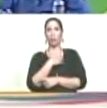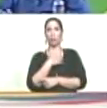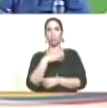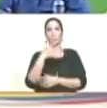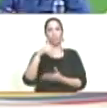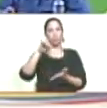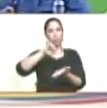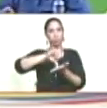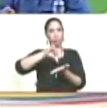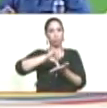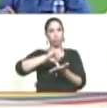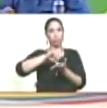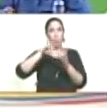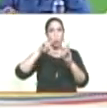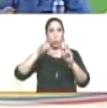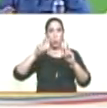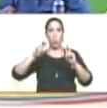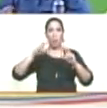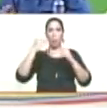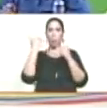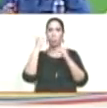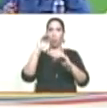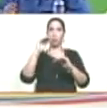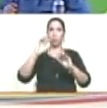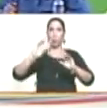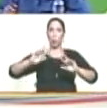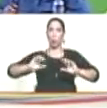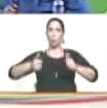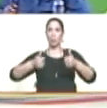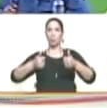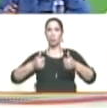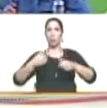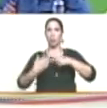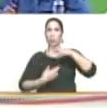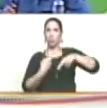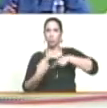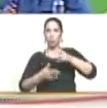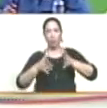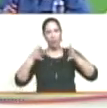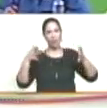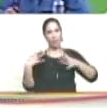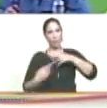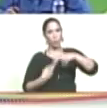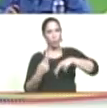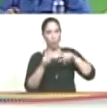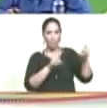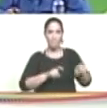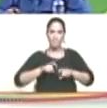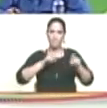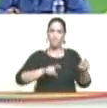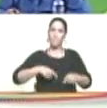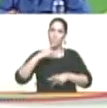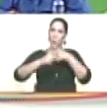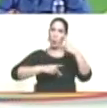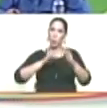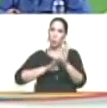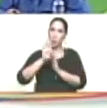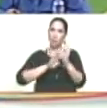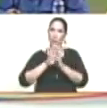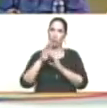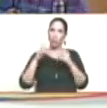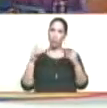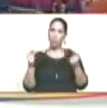etapa del nuevo comienzo de la revolución es la gran revolución productiva y la activación del programa